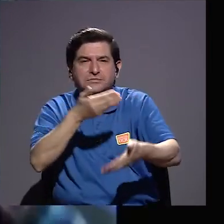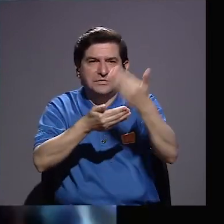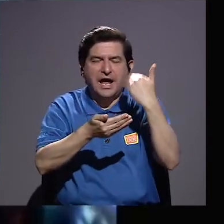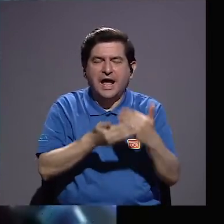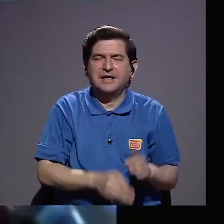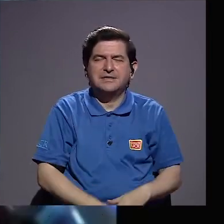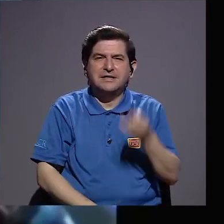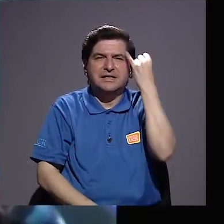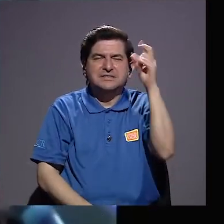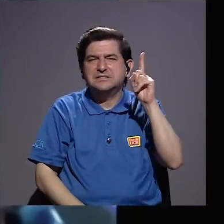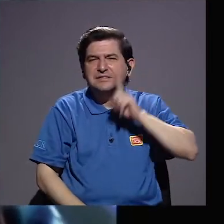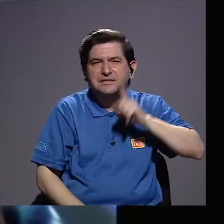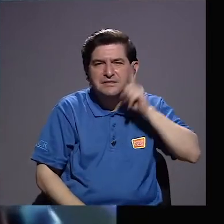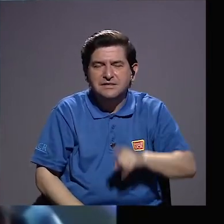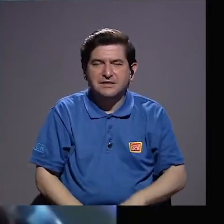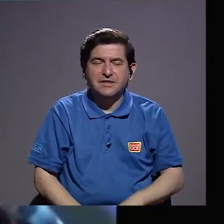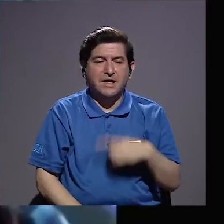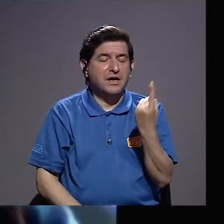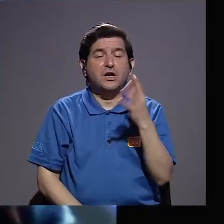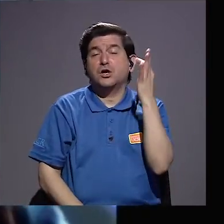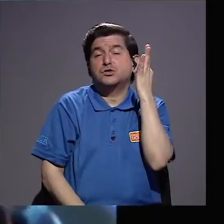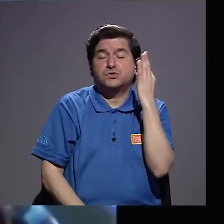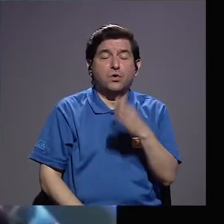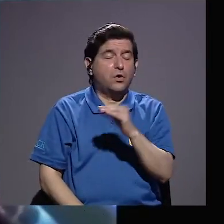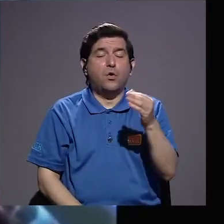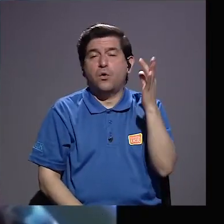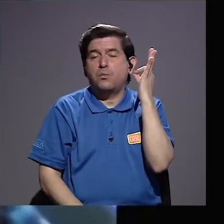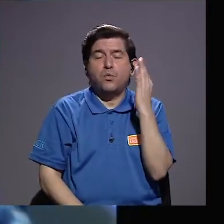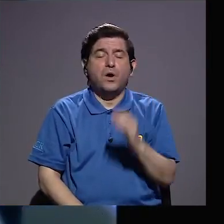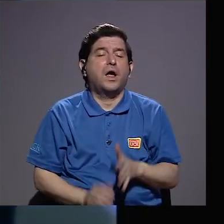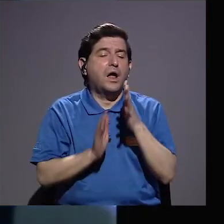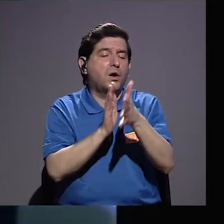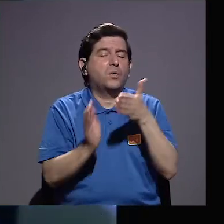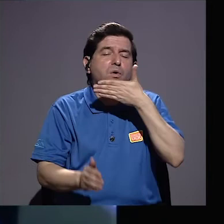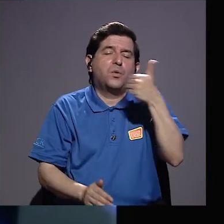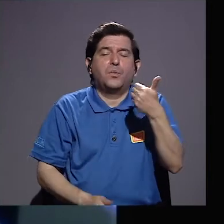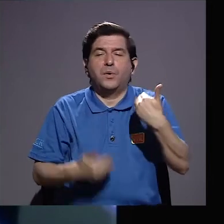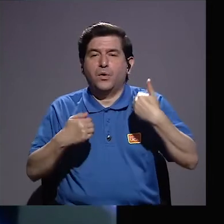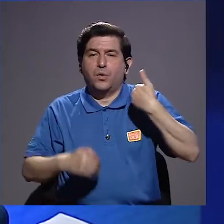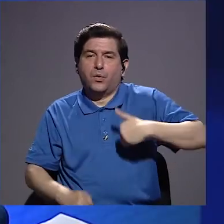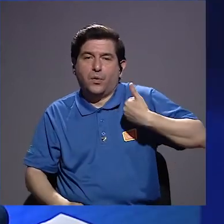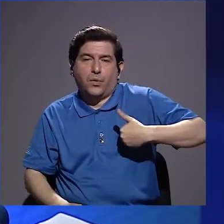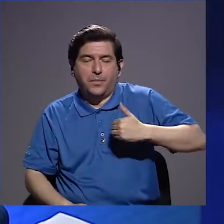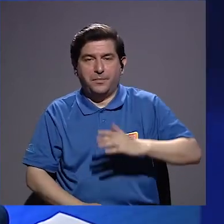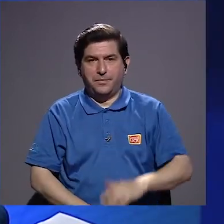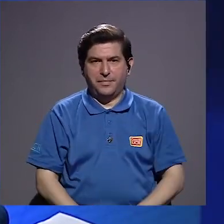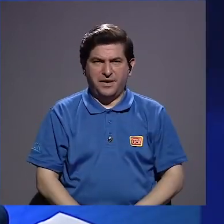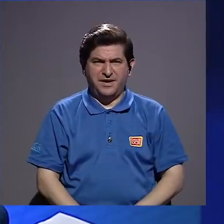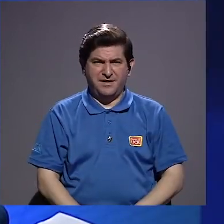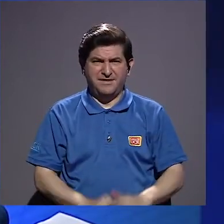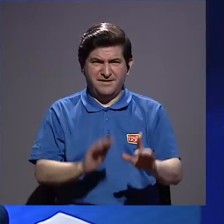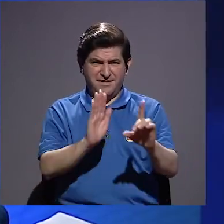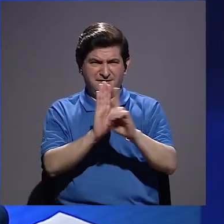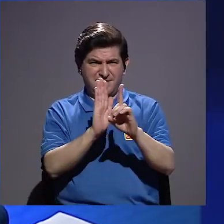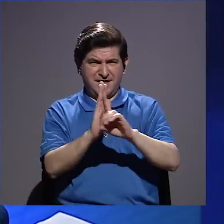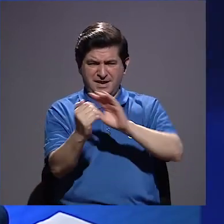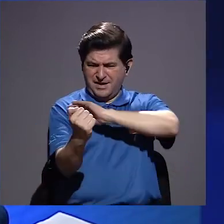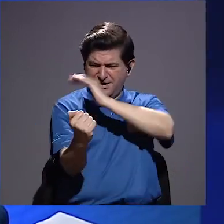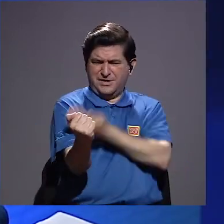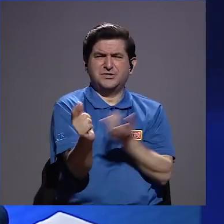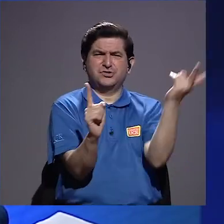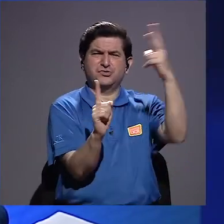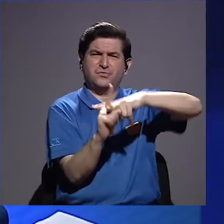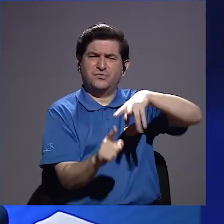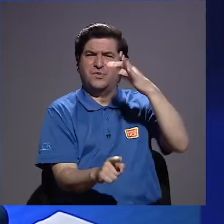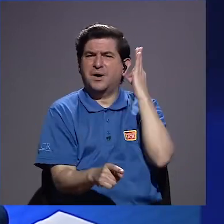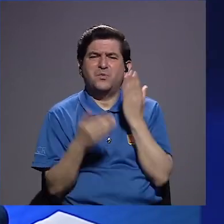ideas prejuiciadas de que solo las mujeres o que las mujeres cuidan mejor que los hombres, etcétera. ¿Cómo puede el derecho